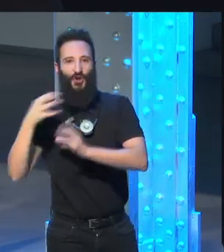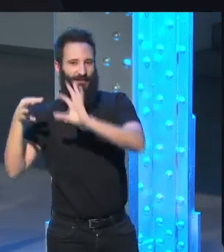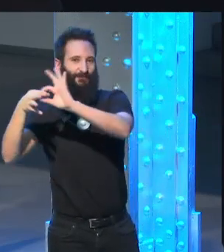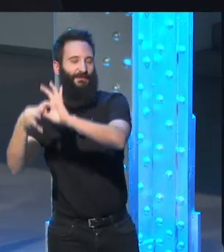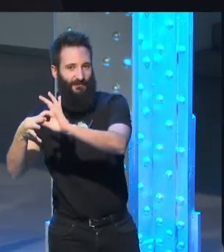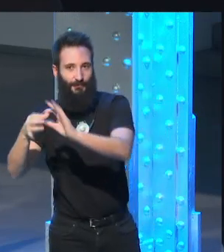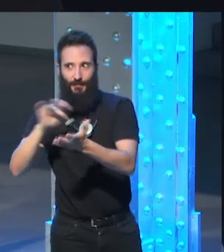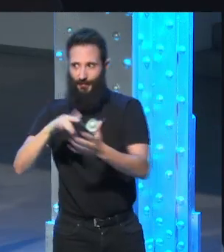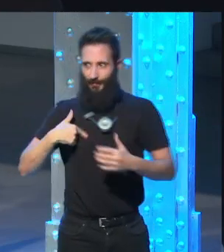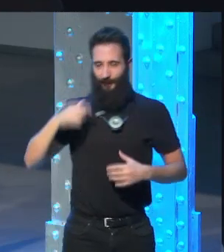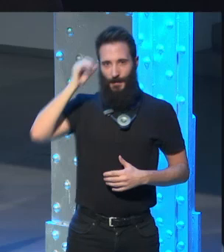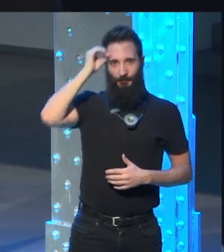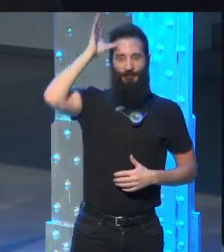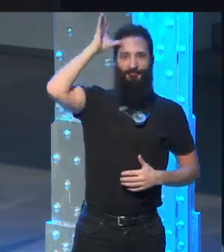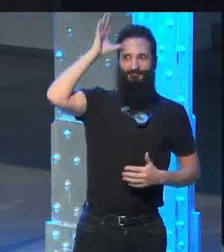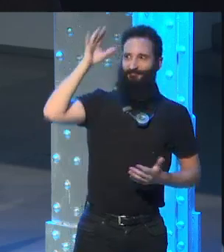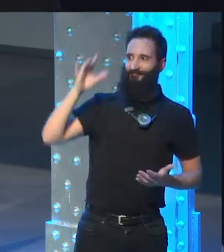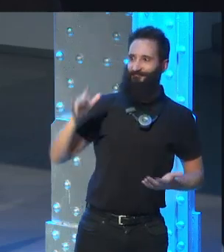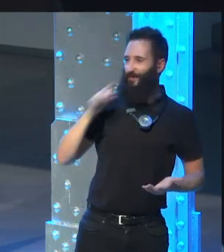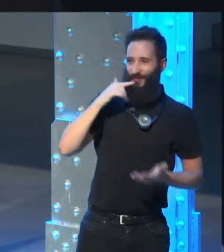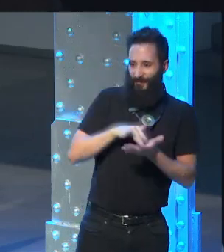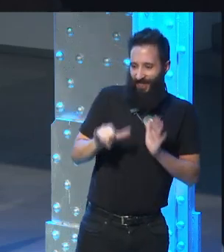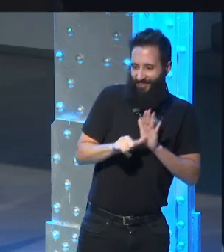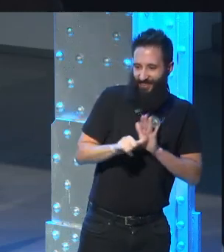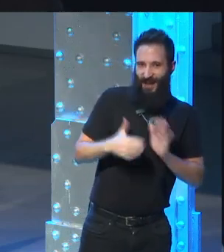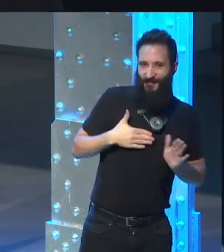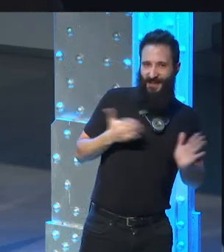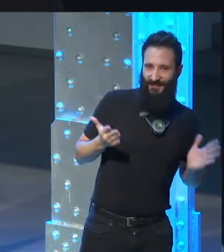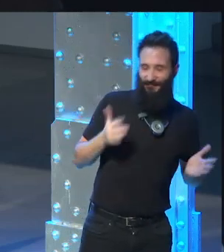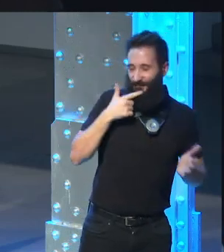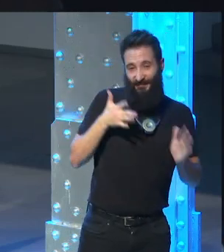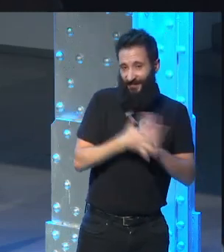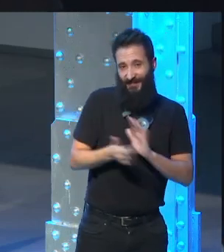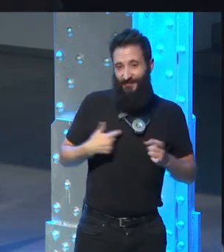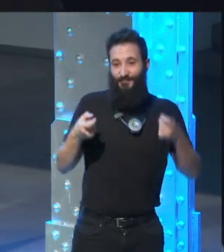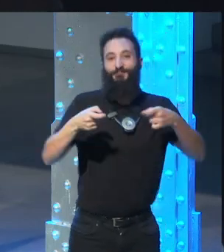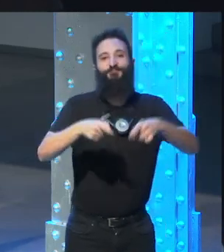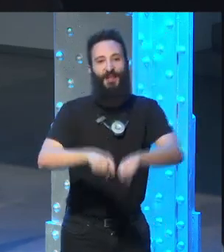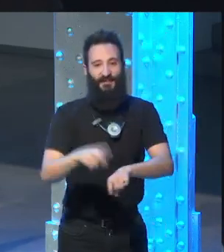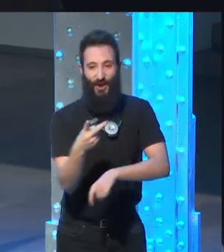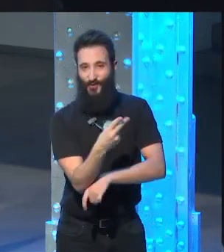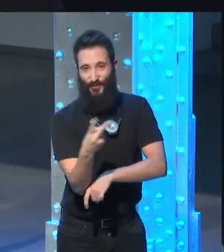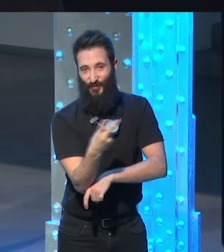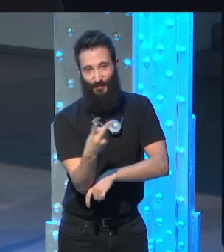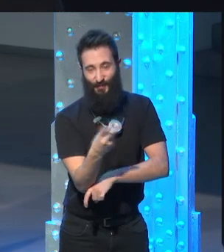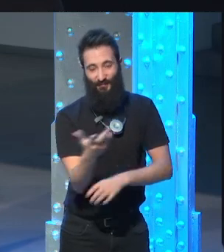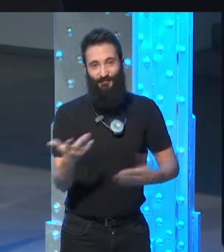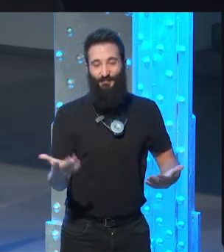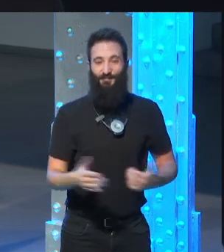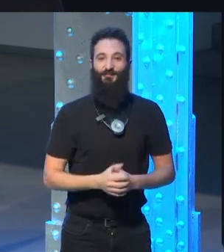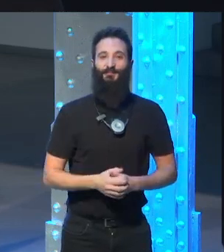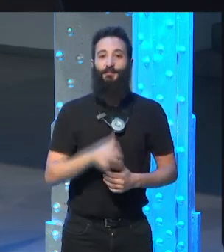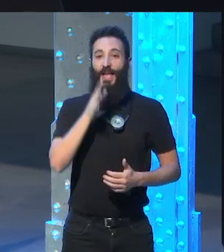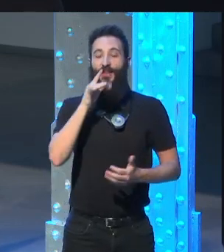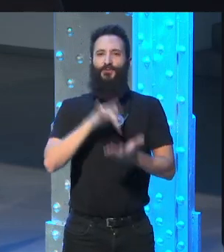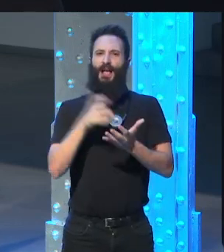yo dije, bueno, es increíblemente cercano. Y entonces, bueno, ahí es donde nos juntamos a charlar y salió esto. ¿Y la